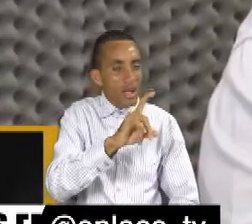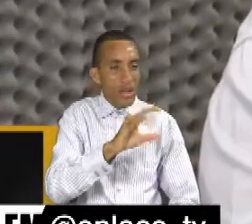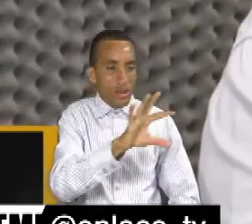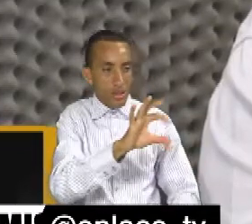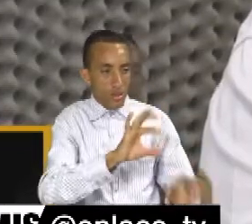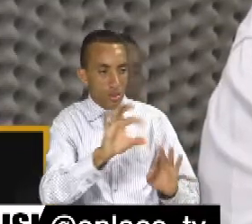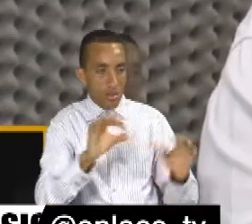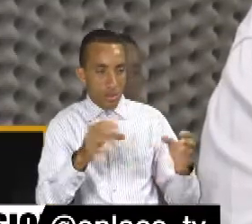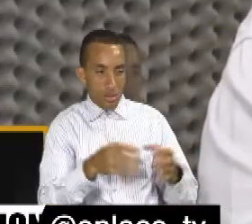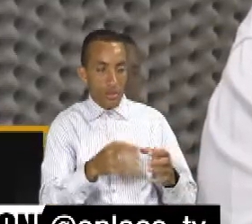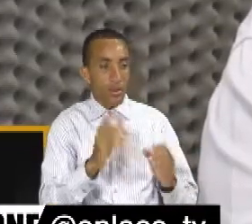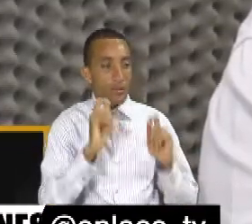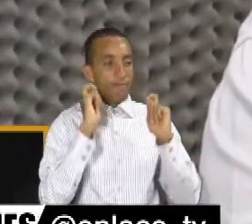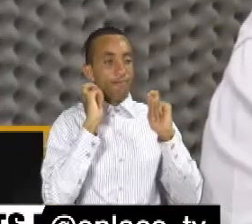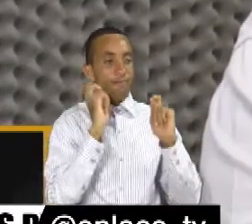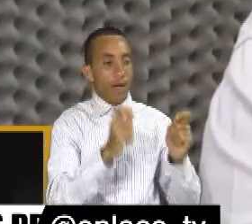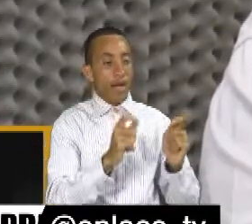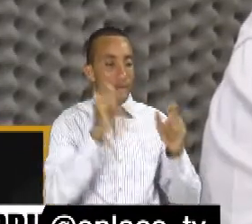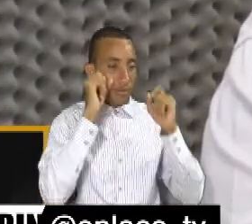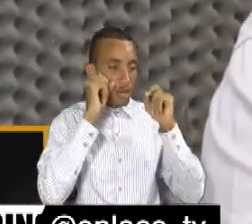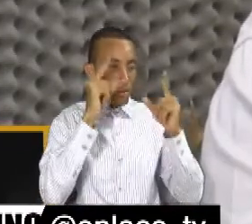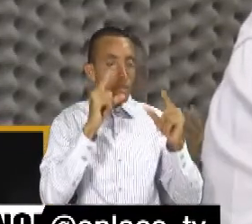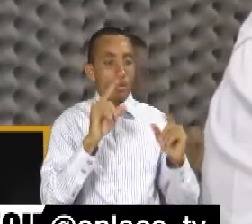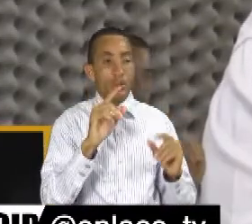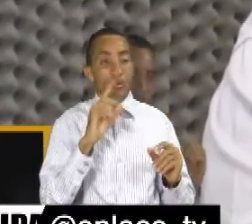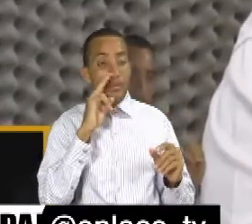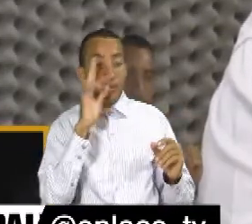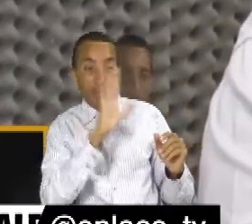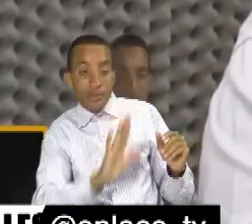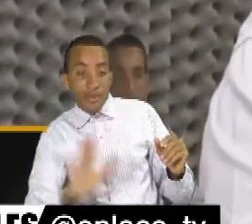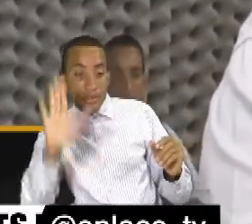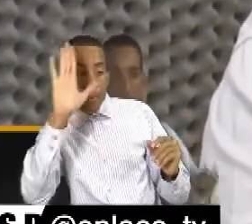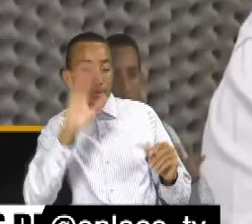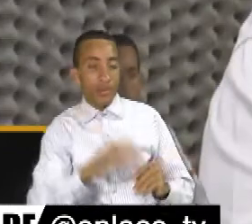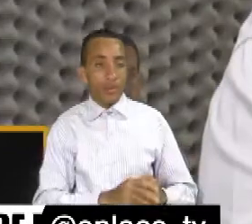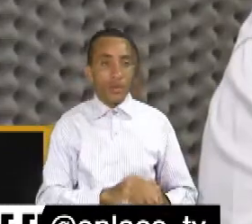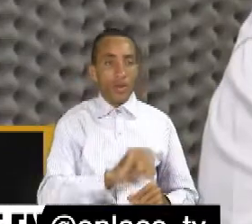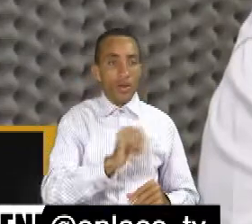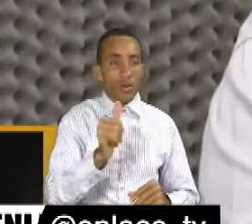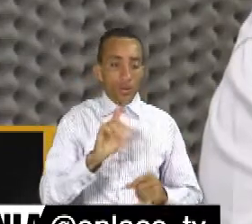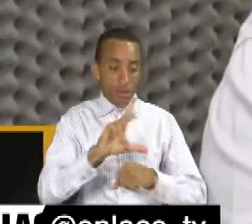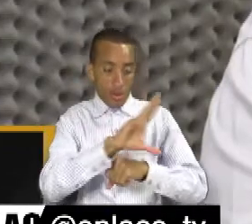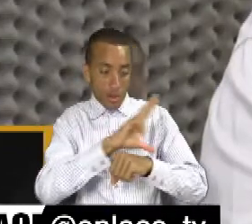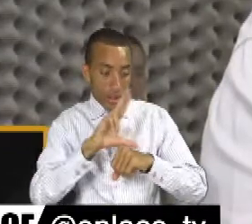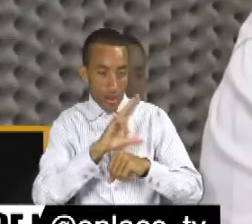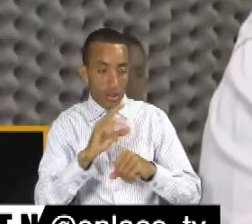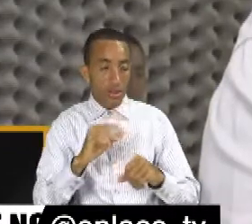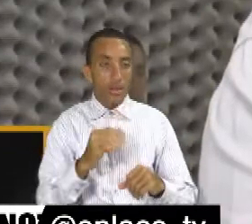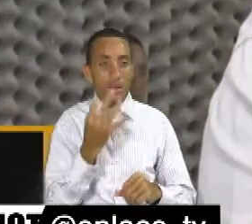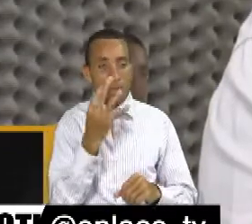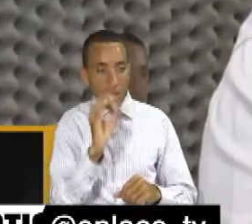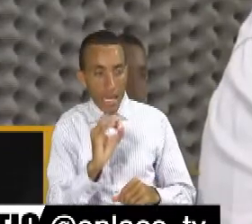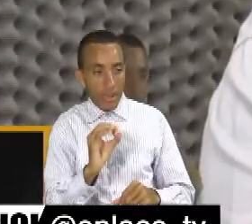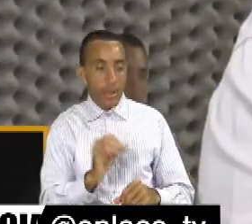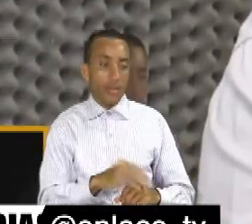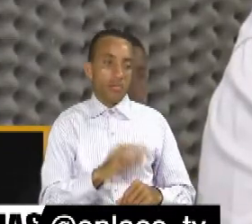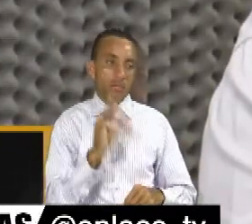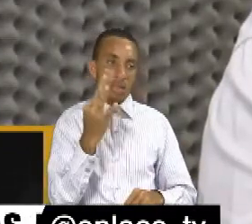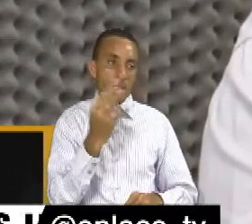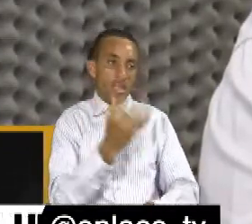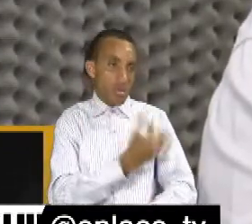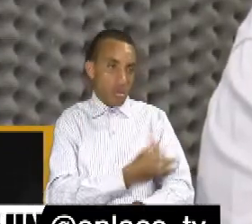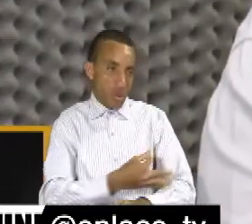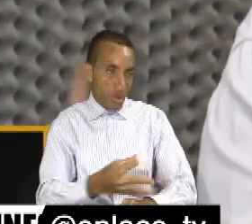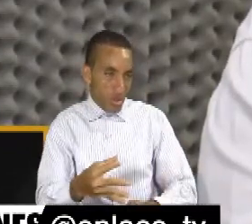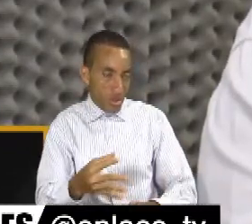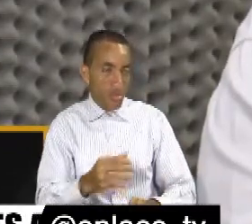nacional. Los 30 trabajos a nivel regional van a recibir 3 millones de pesos cada uno como premio. Los trabajos a nivel nacional van a recibir